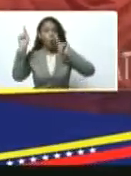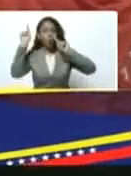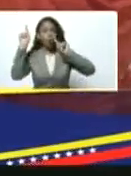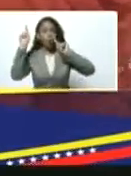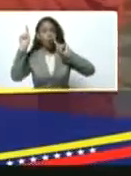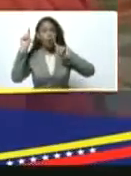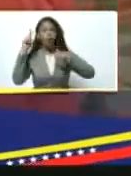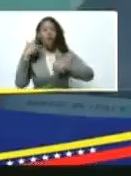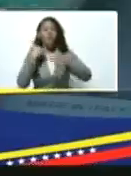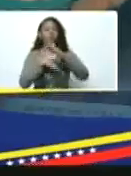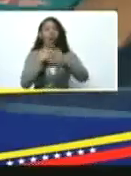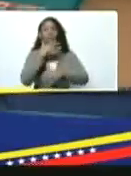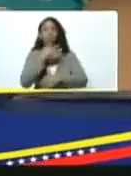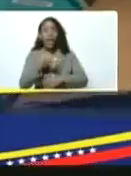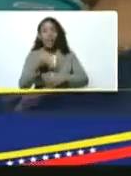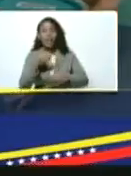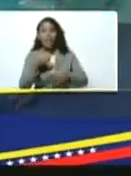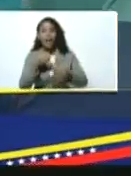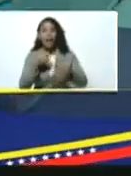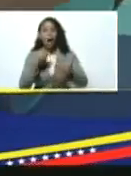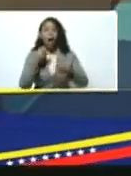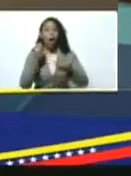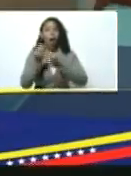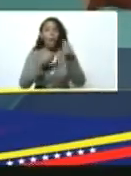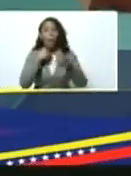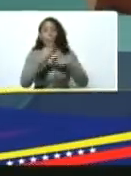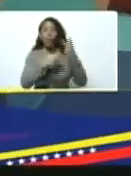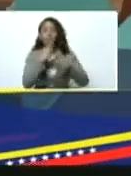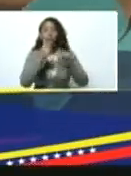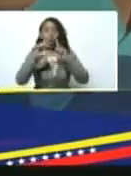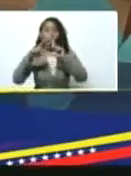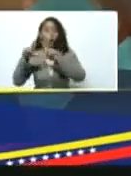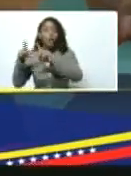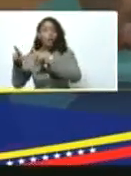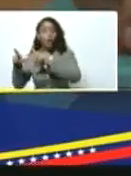le va a facilitar los trámites y todos los procesos logísticos,